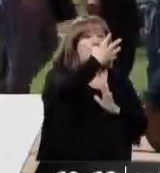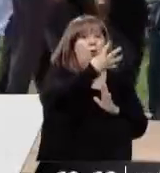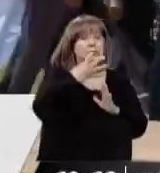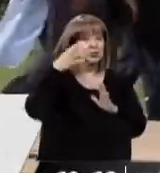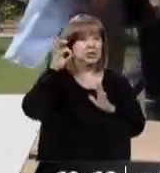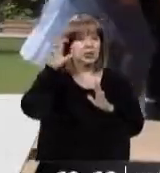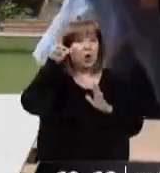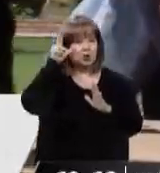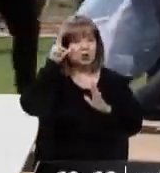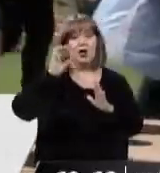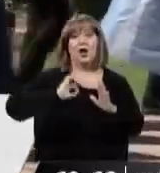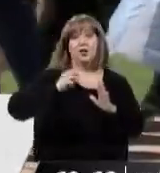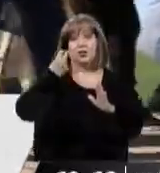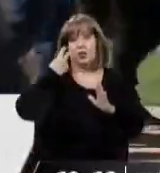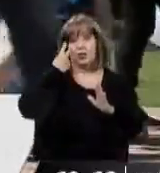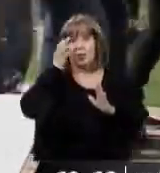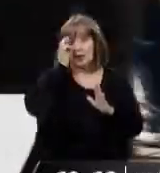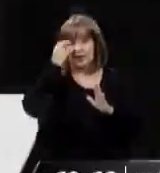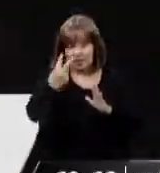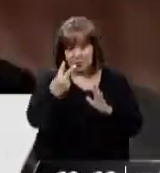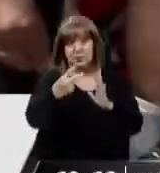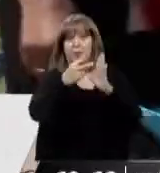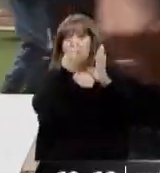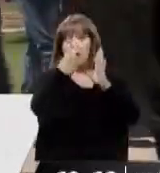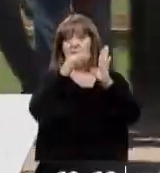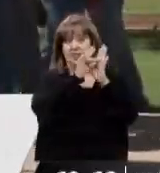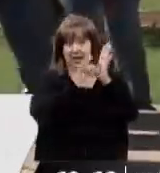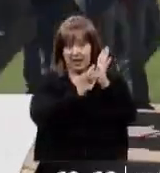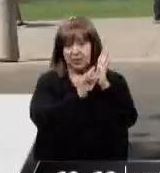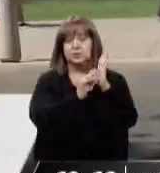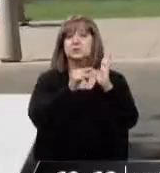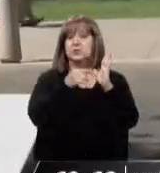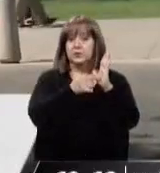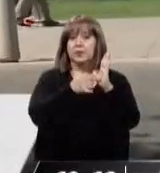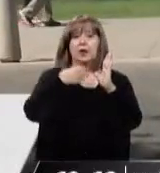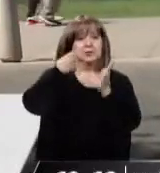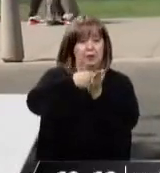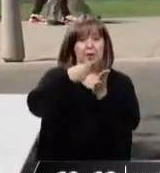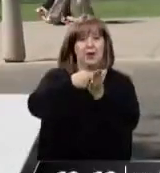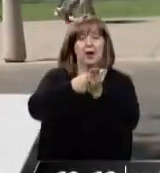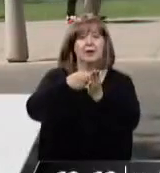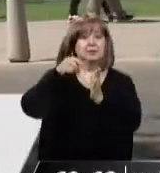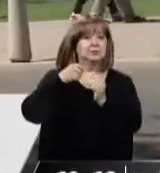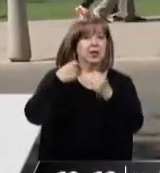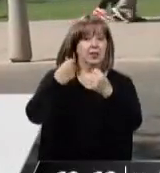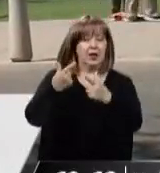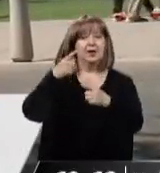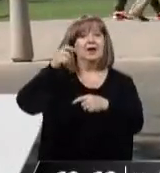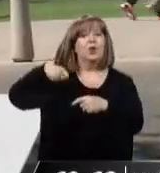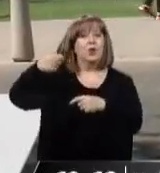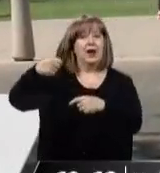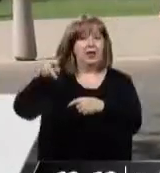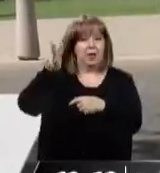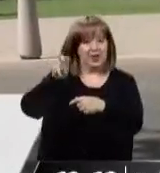de este 2022. Parte de esto, entonces, se va a ver reflejado en los saberes de los agentes retirados en el